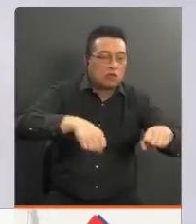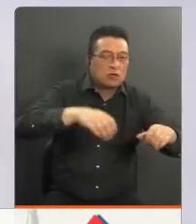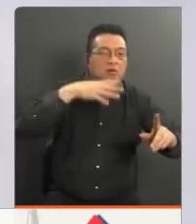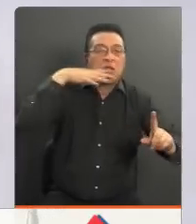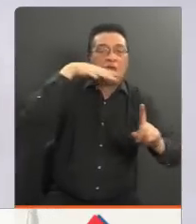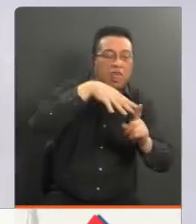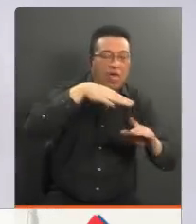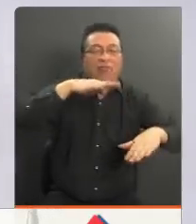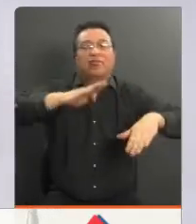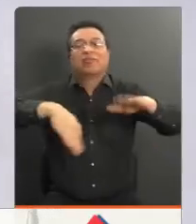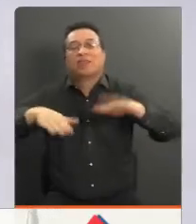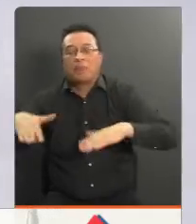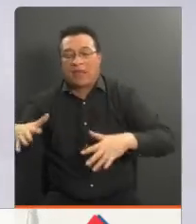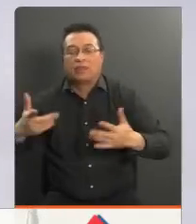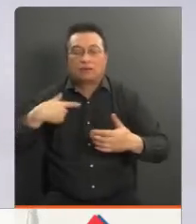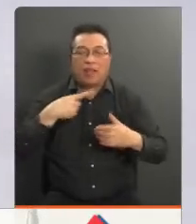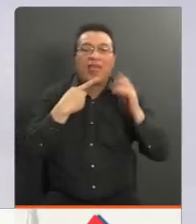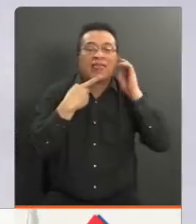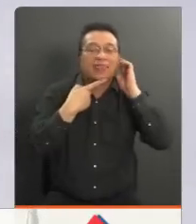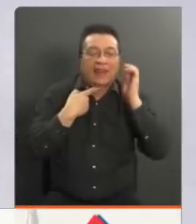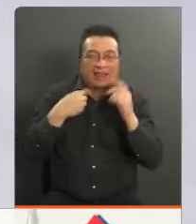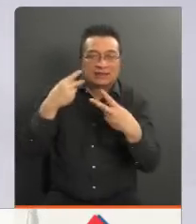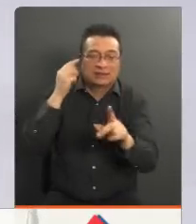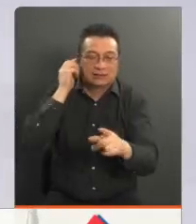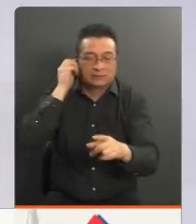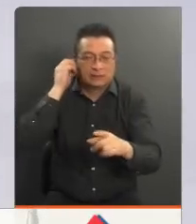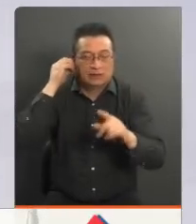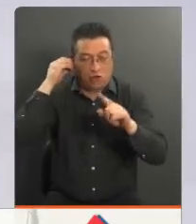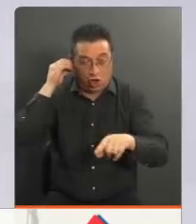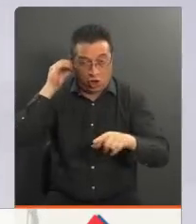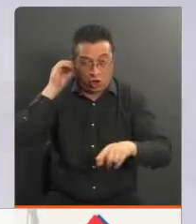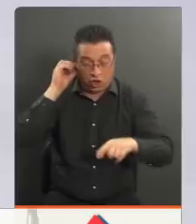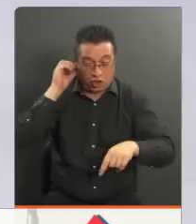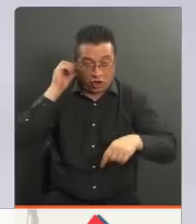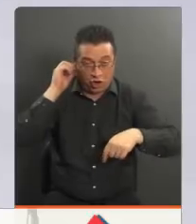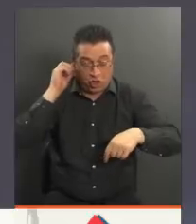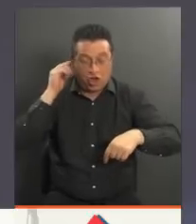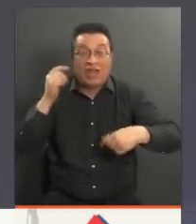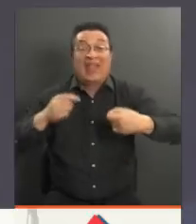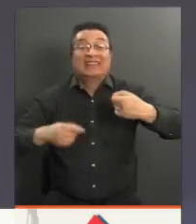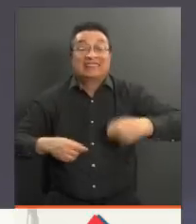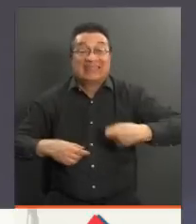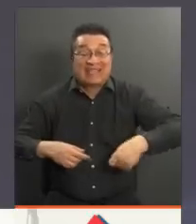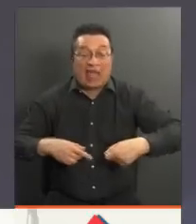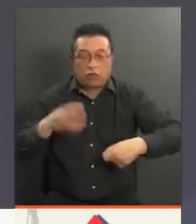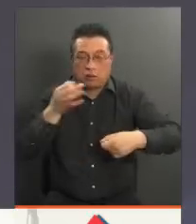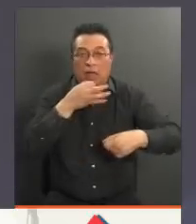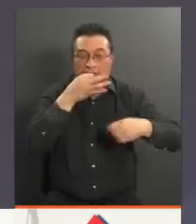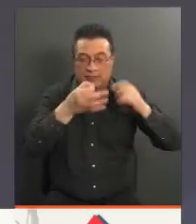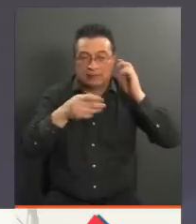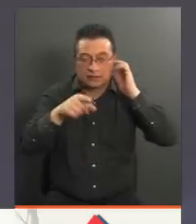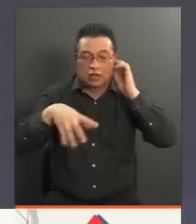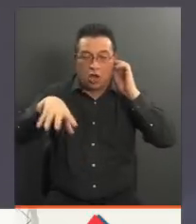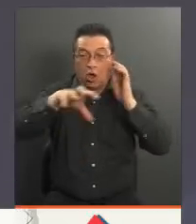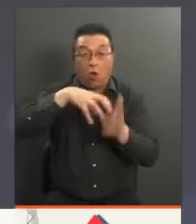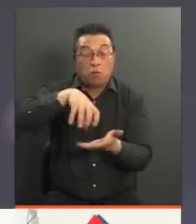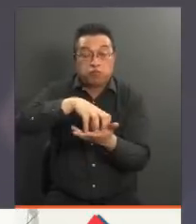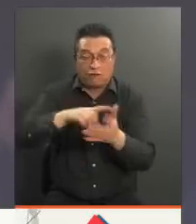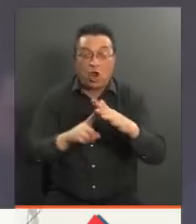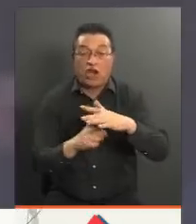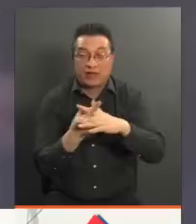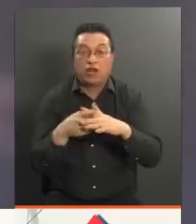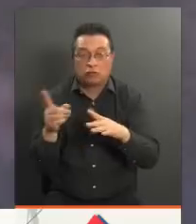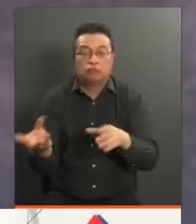de acuerdo a intereses sectoriales. Porque hoy día del Senado decían, muchos de los actuales representantes de los pueblos originarios podrían estar ahí, en